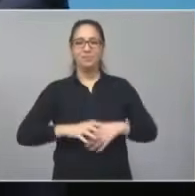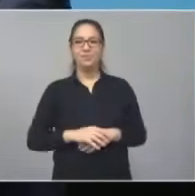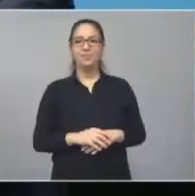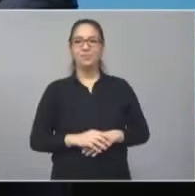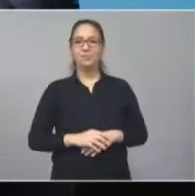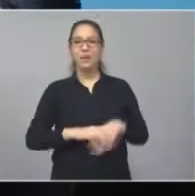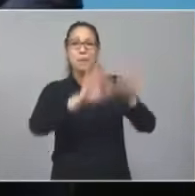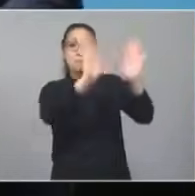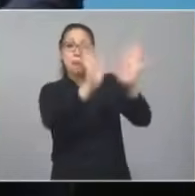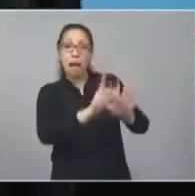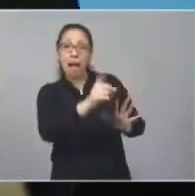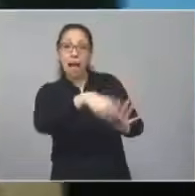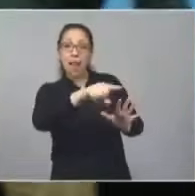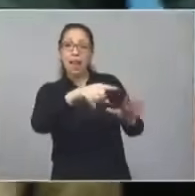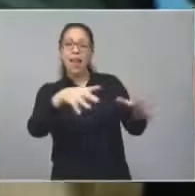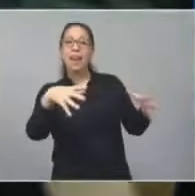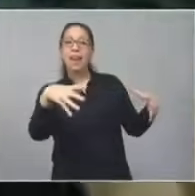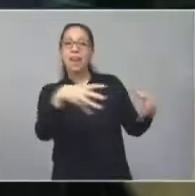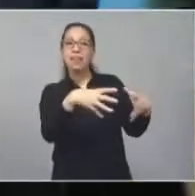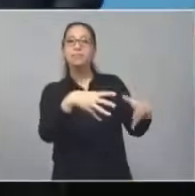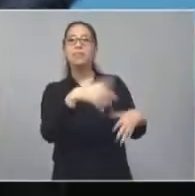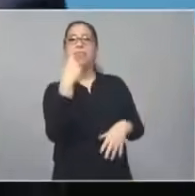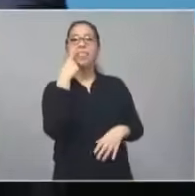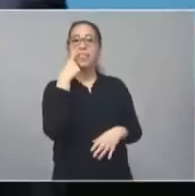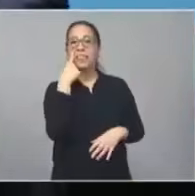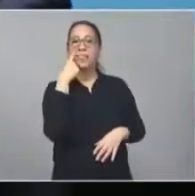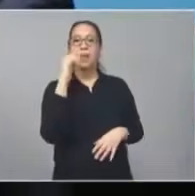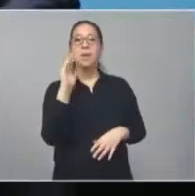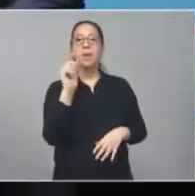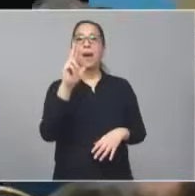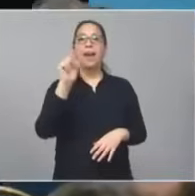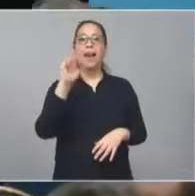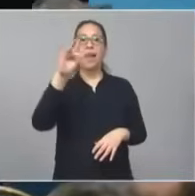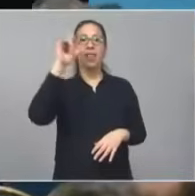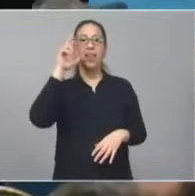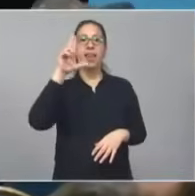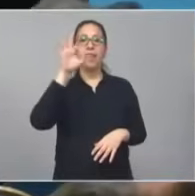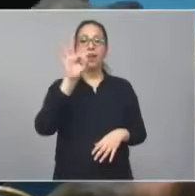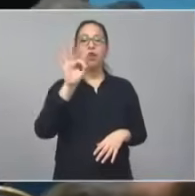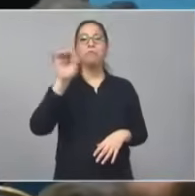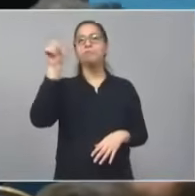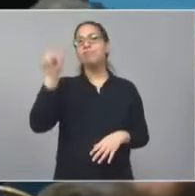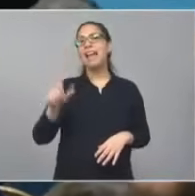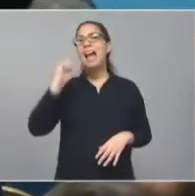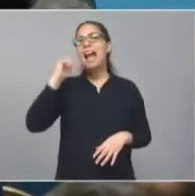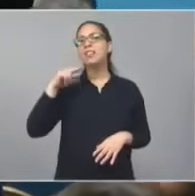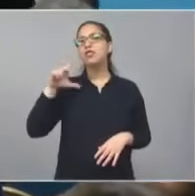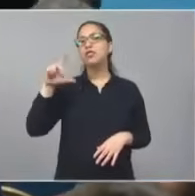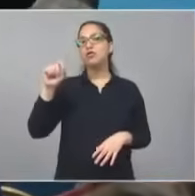Se prepara entonces el intendente de Varadero, Esteban Tito Sancio.